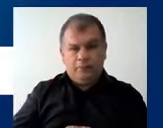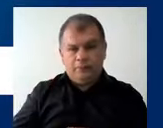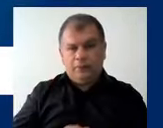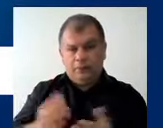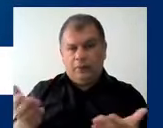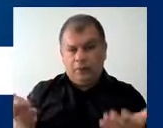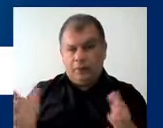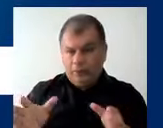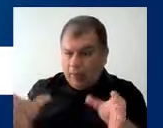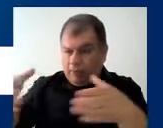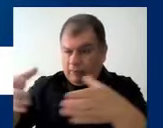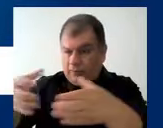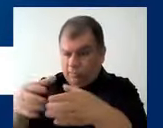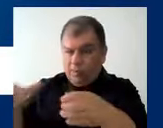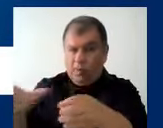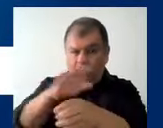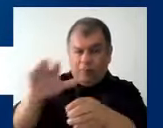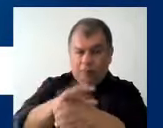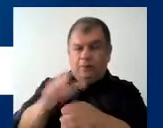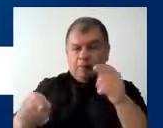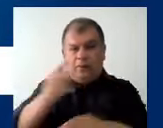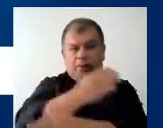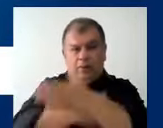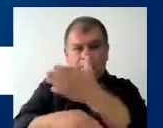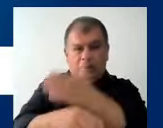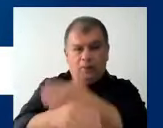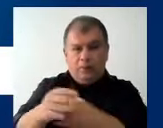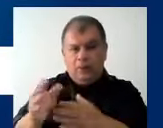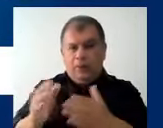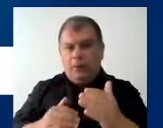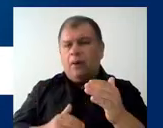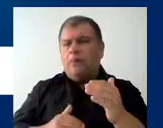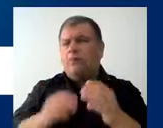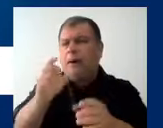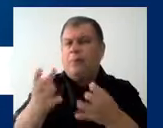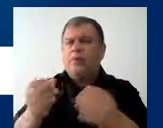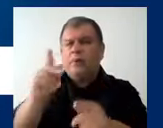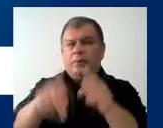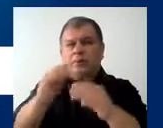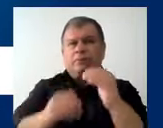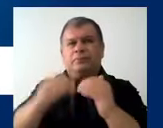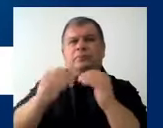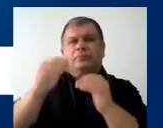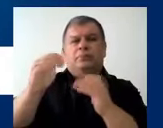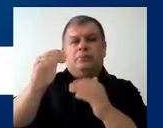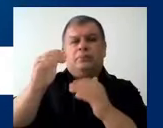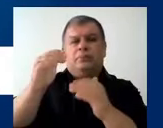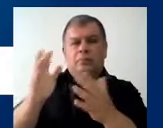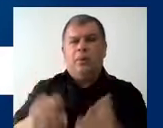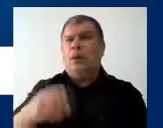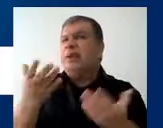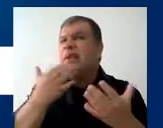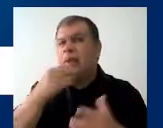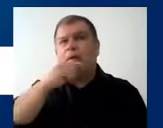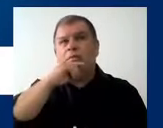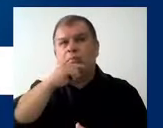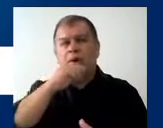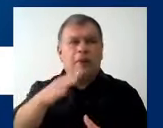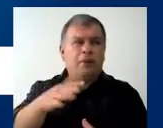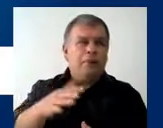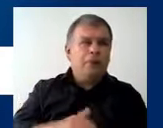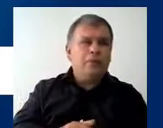este universo total de personas con discapacidad, la mayoría de las personas con discapacidad son mujeres. Estamos hablando